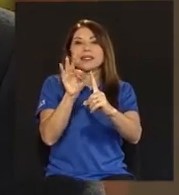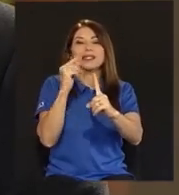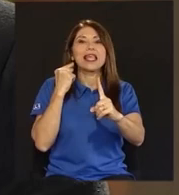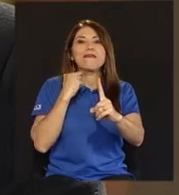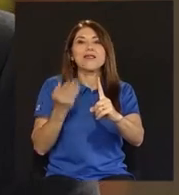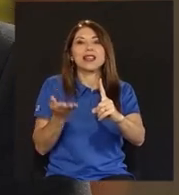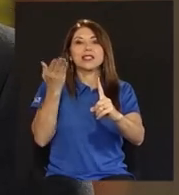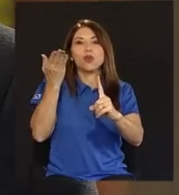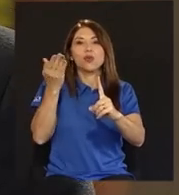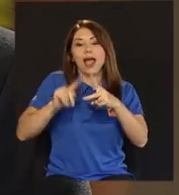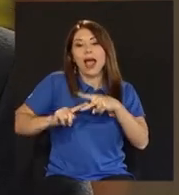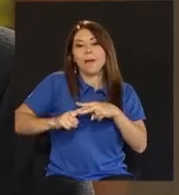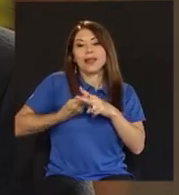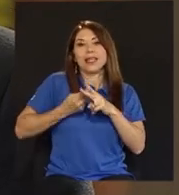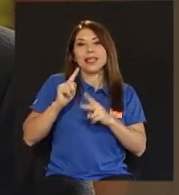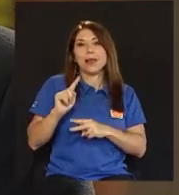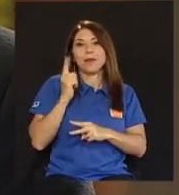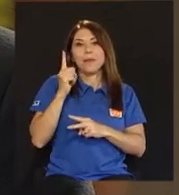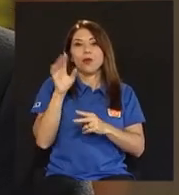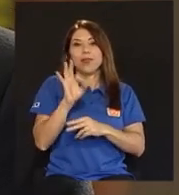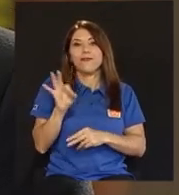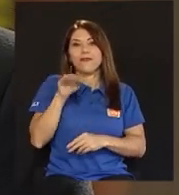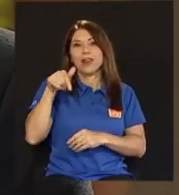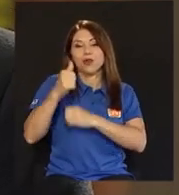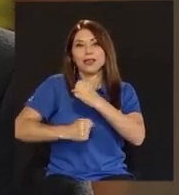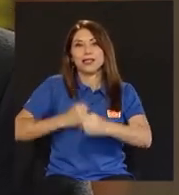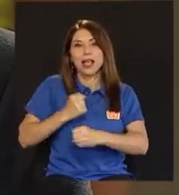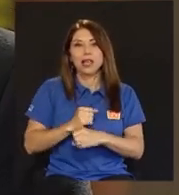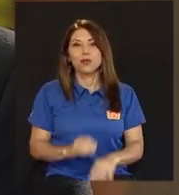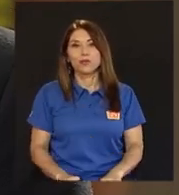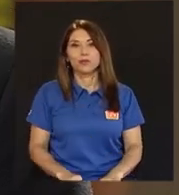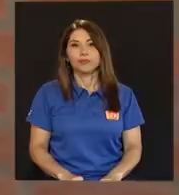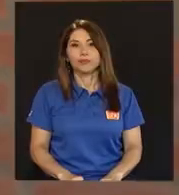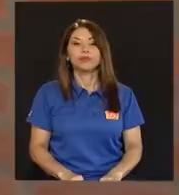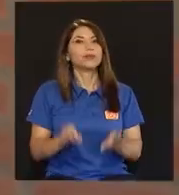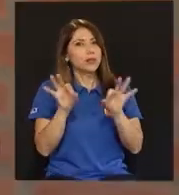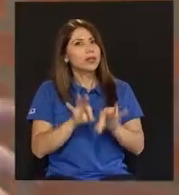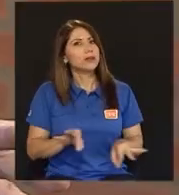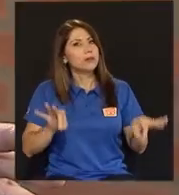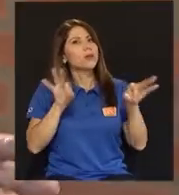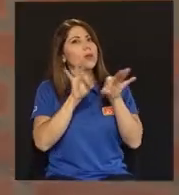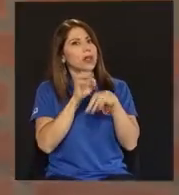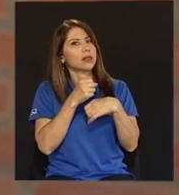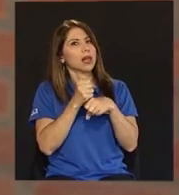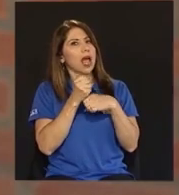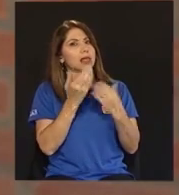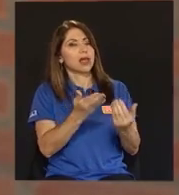del 1 de febrero de este año. Es importante que lo haya hecho. Creo que hemos dado,